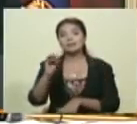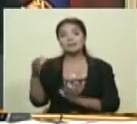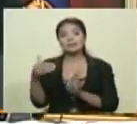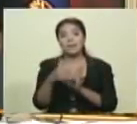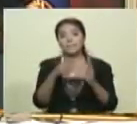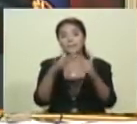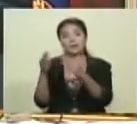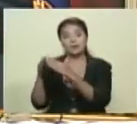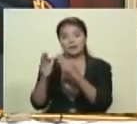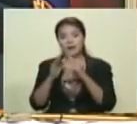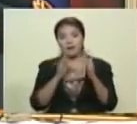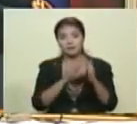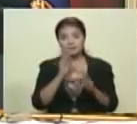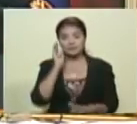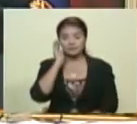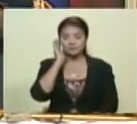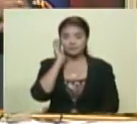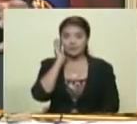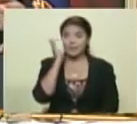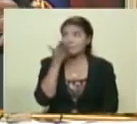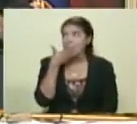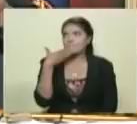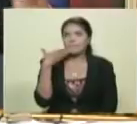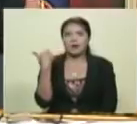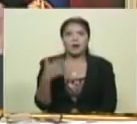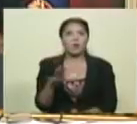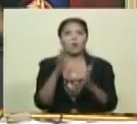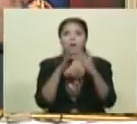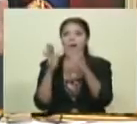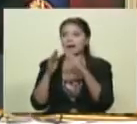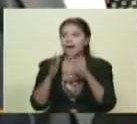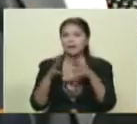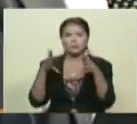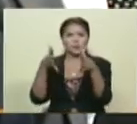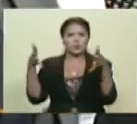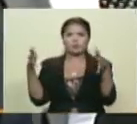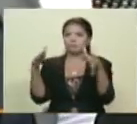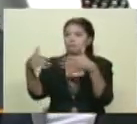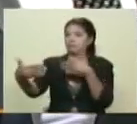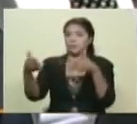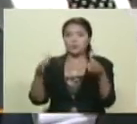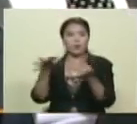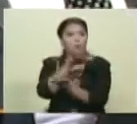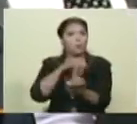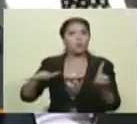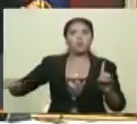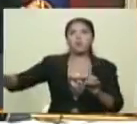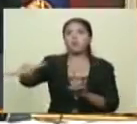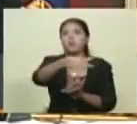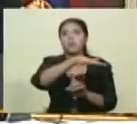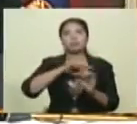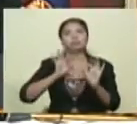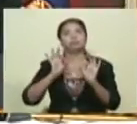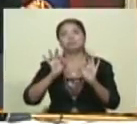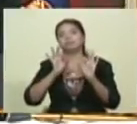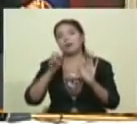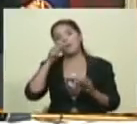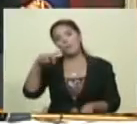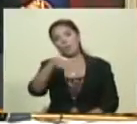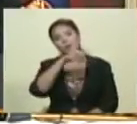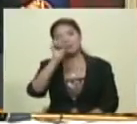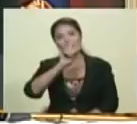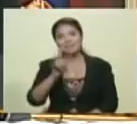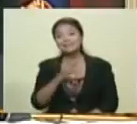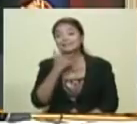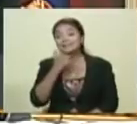viviendas, de las mejores viviendas, tanto en tamaño, calidad, hábitat, al pueblo de Venezuela. Y vamos rumbo a